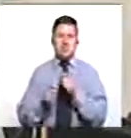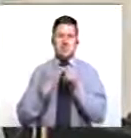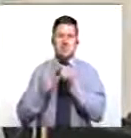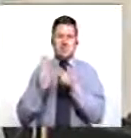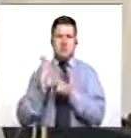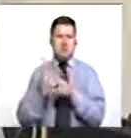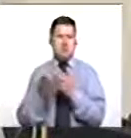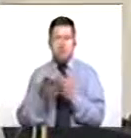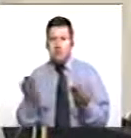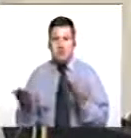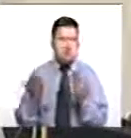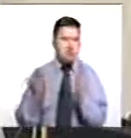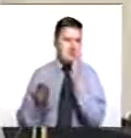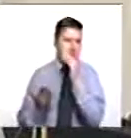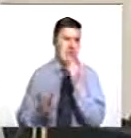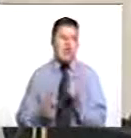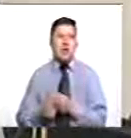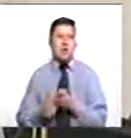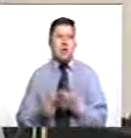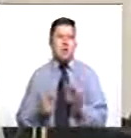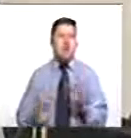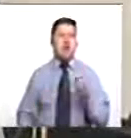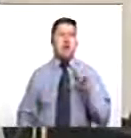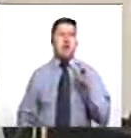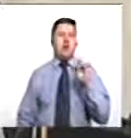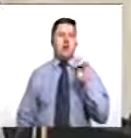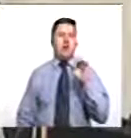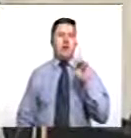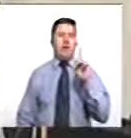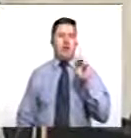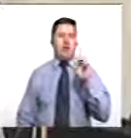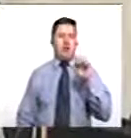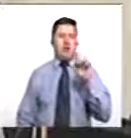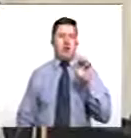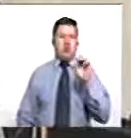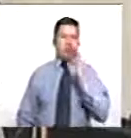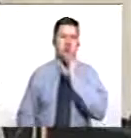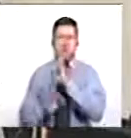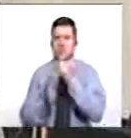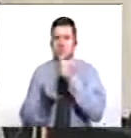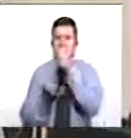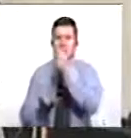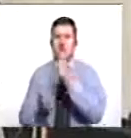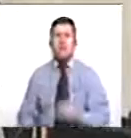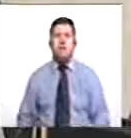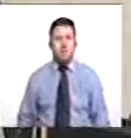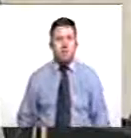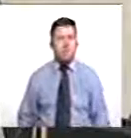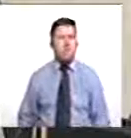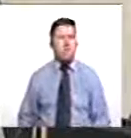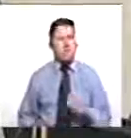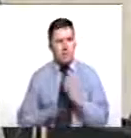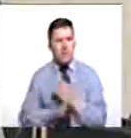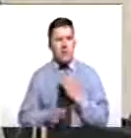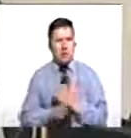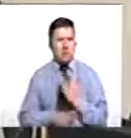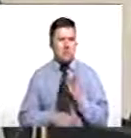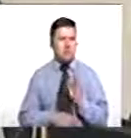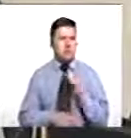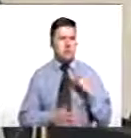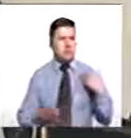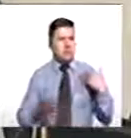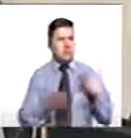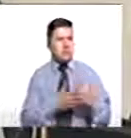ninguna de las dos cosas se da. Y entonces Unión Fenosa termina no invirtiendo. Ese problema viene desde ese